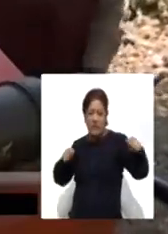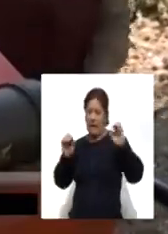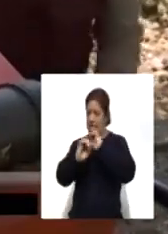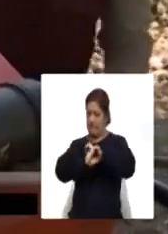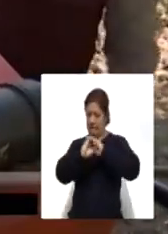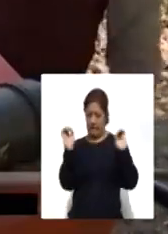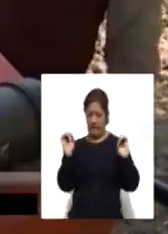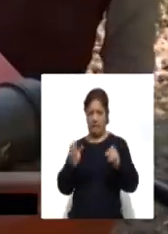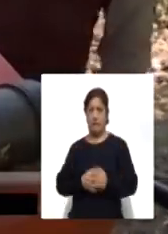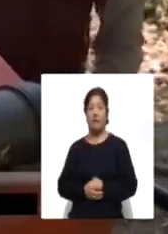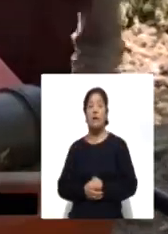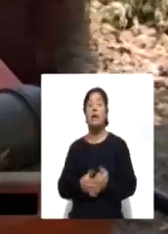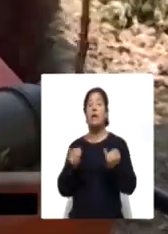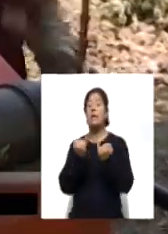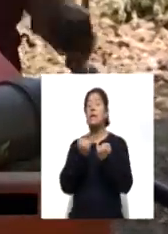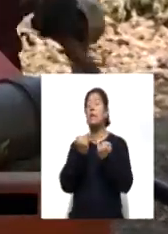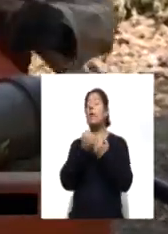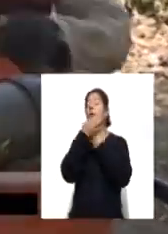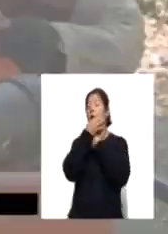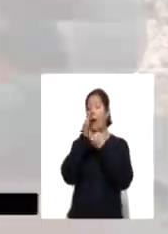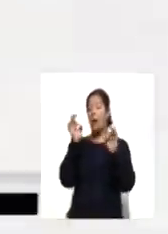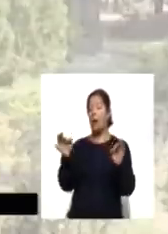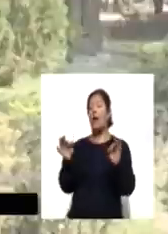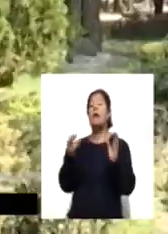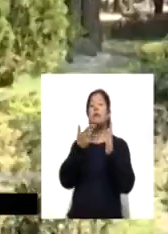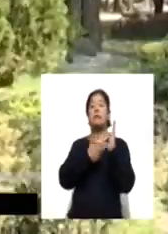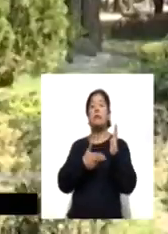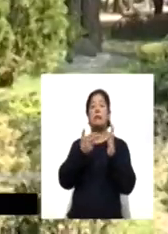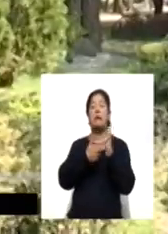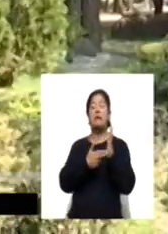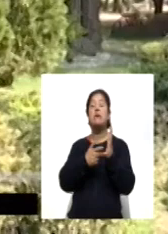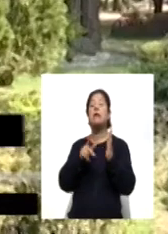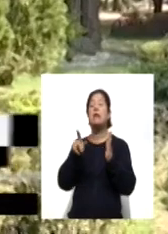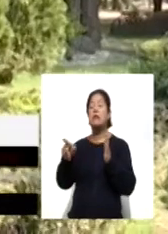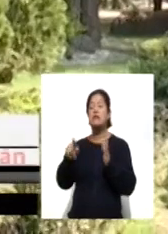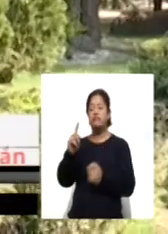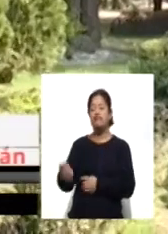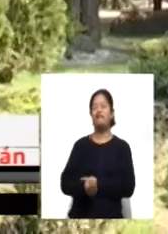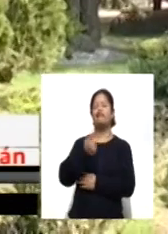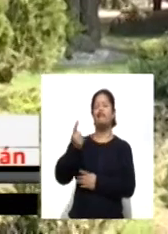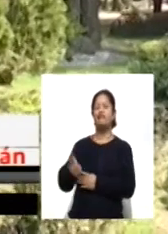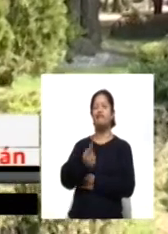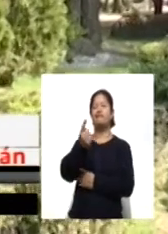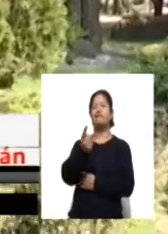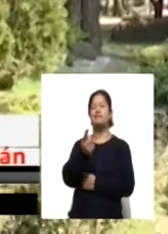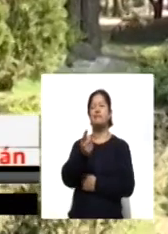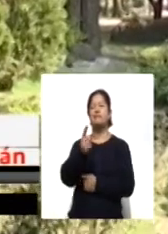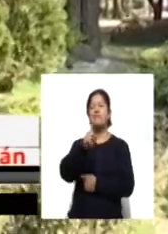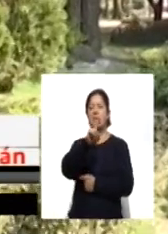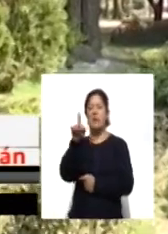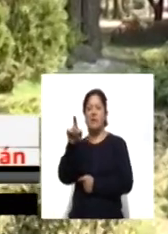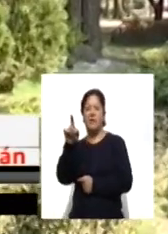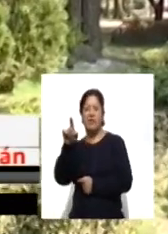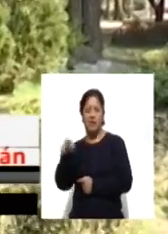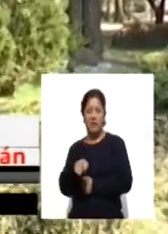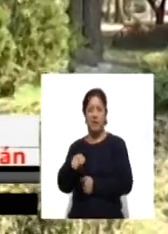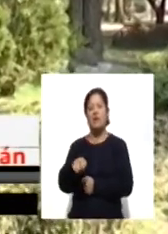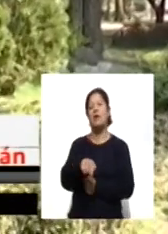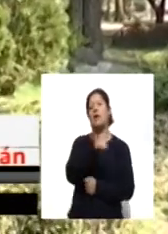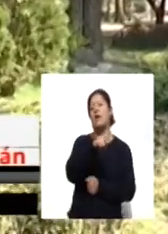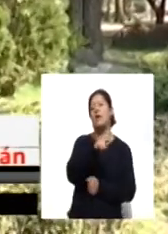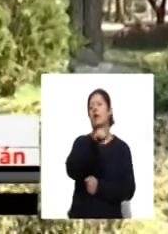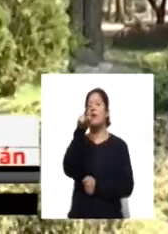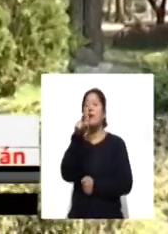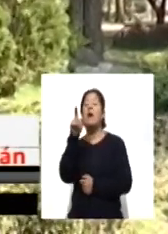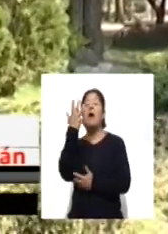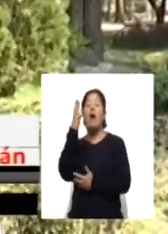también promueven entre las familias talleres de reciclaje. Como también hemos dado talleres para que el árbol lo guarden y digo, ya nada más